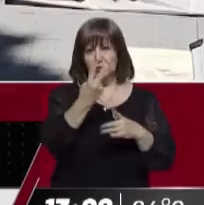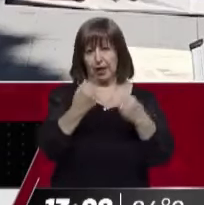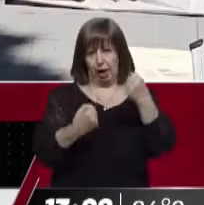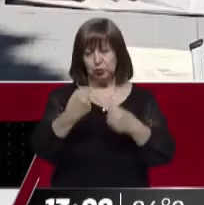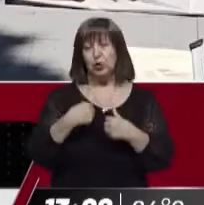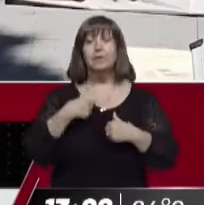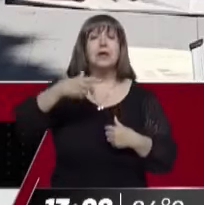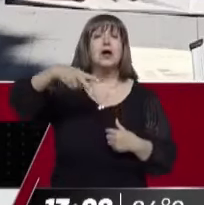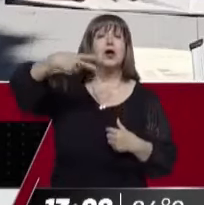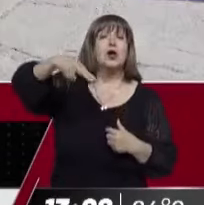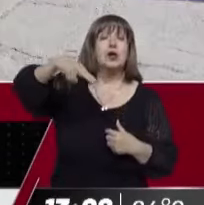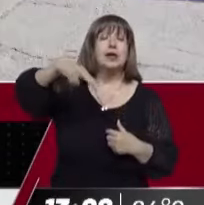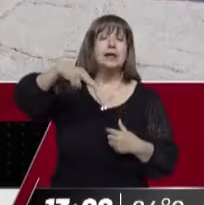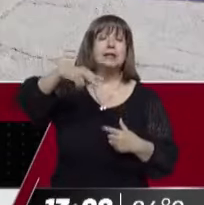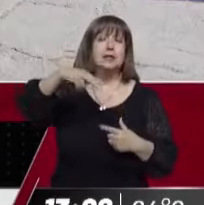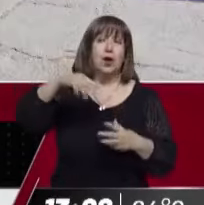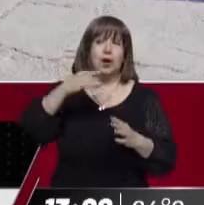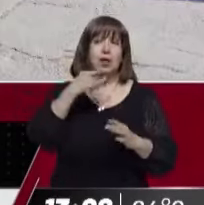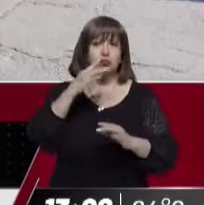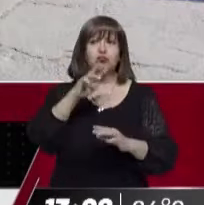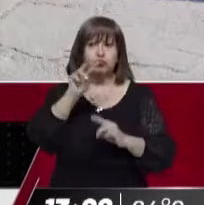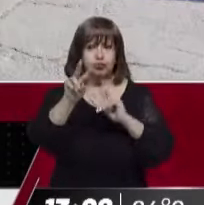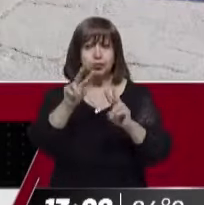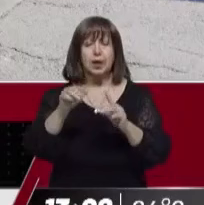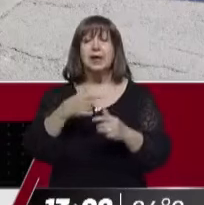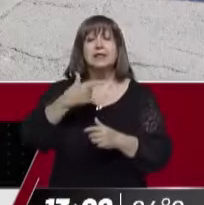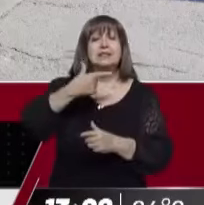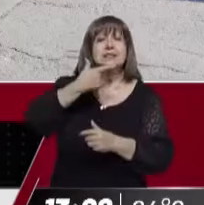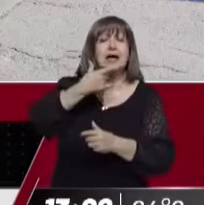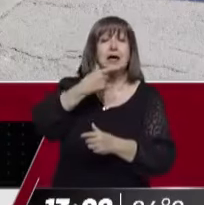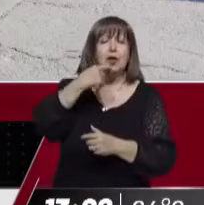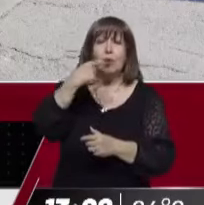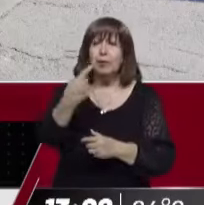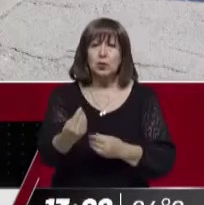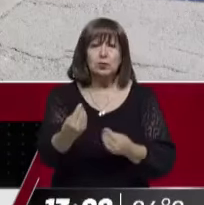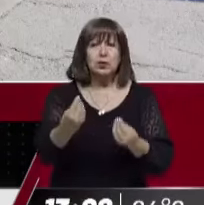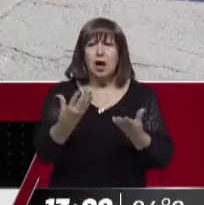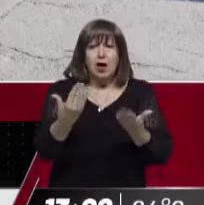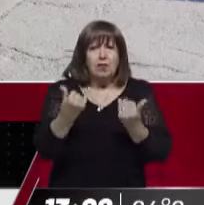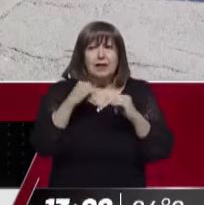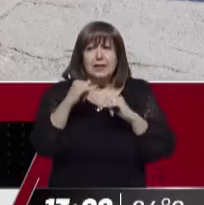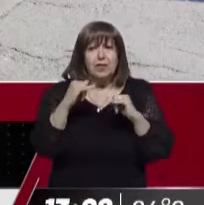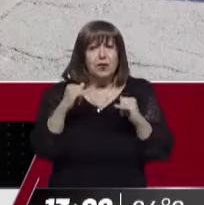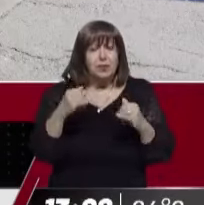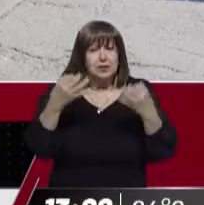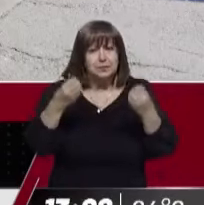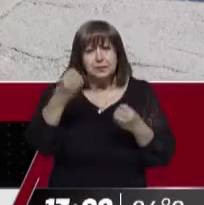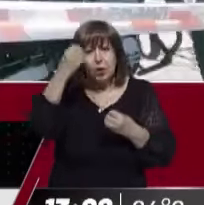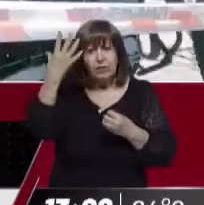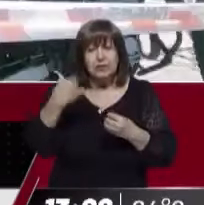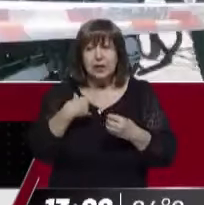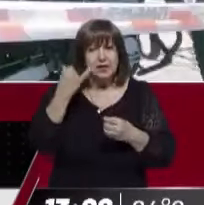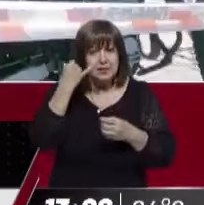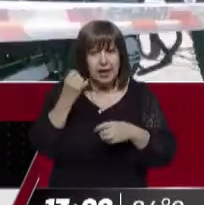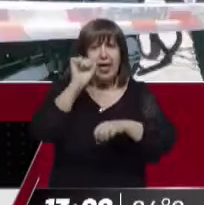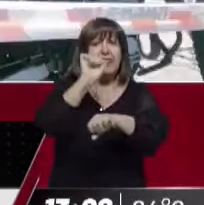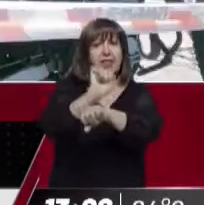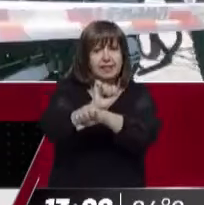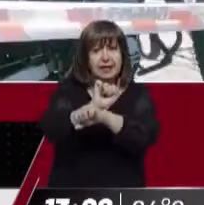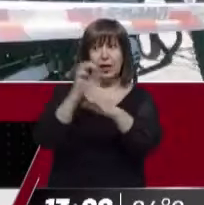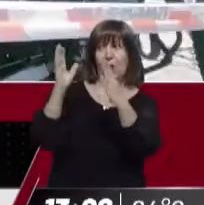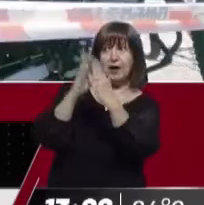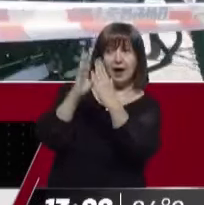queremos preguntarte es, sabemos que hay poca información, muy poco lo oficial, ¿qué hay de personas detenidas? Tanto en la